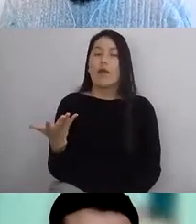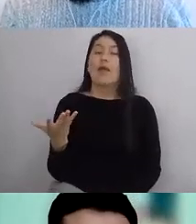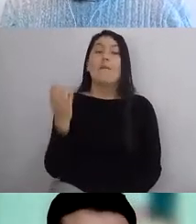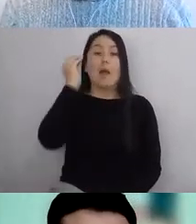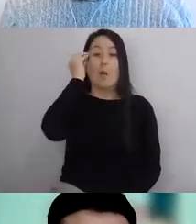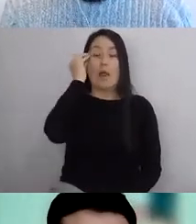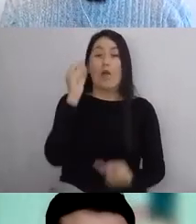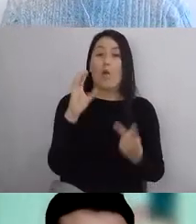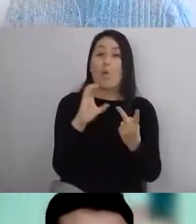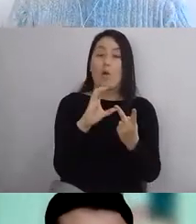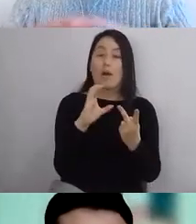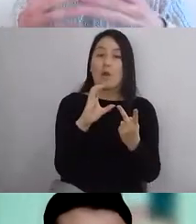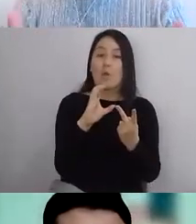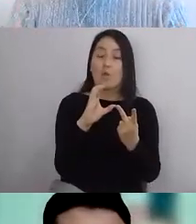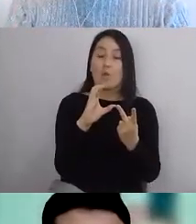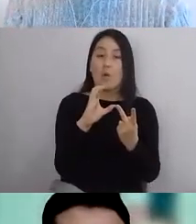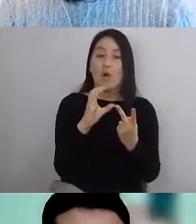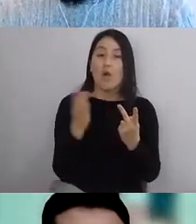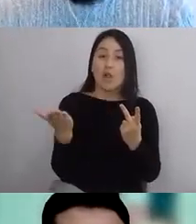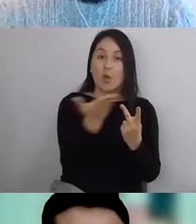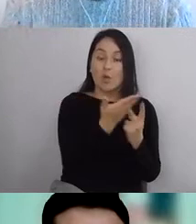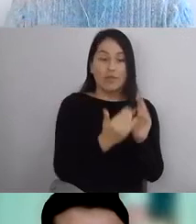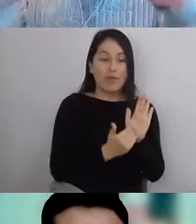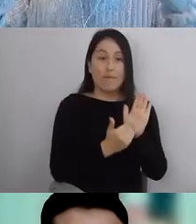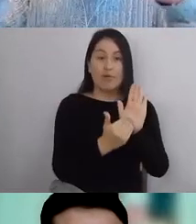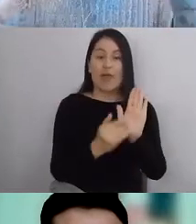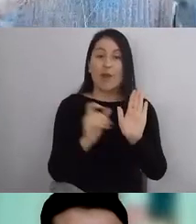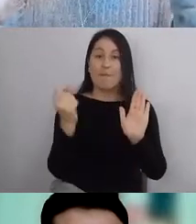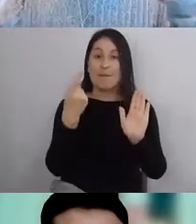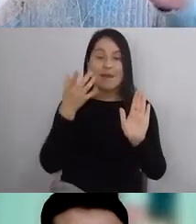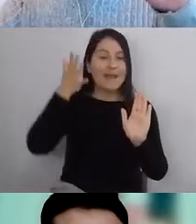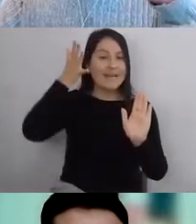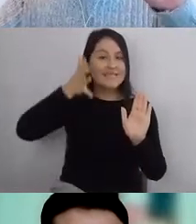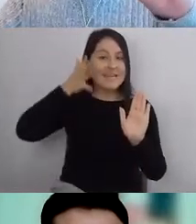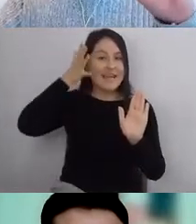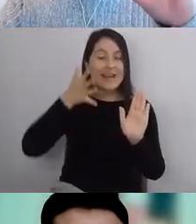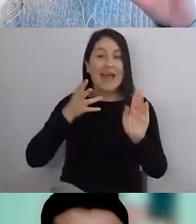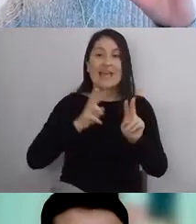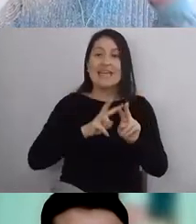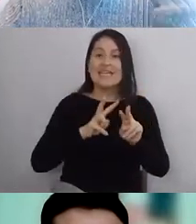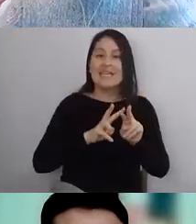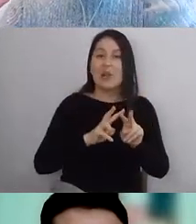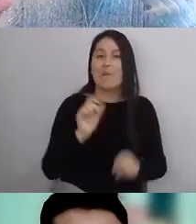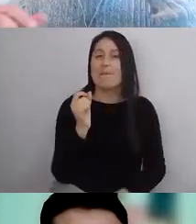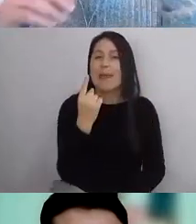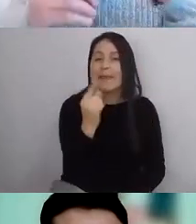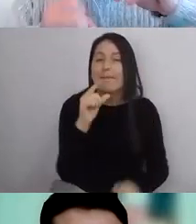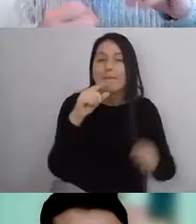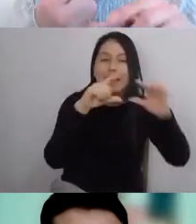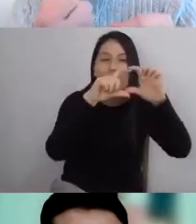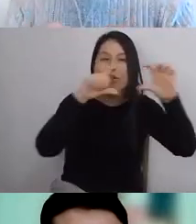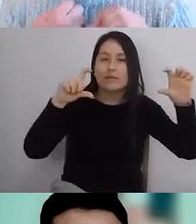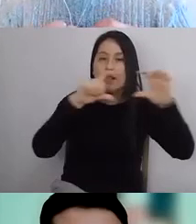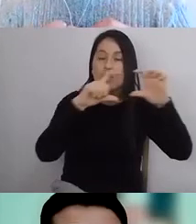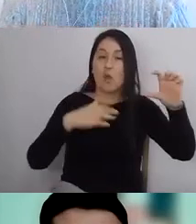currículum que ustedes mostraron en la primera charla aparecía un pequeño extracto al comienzo que dice, mi